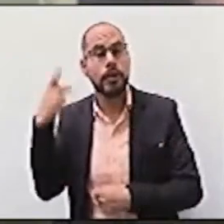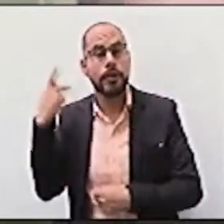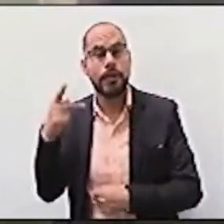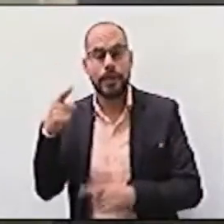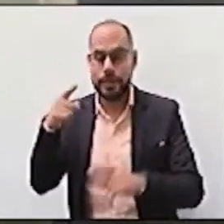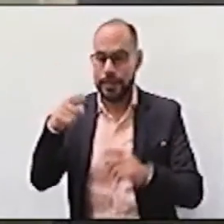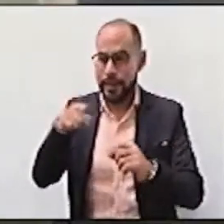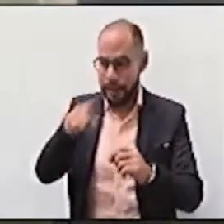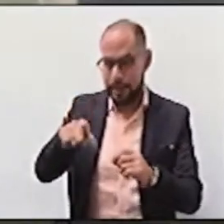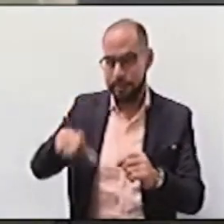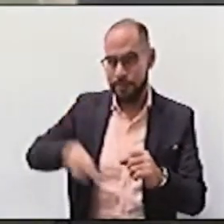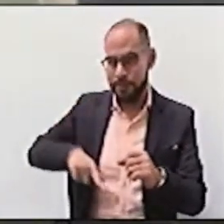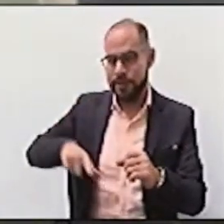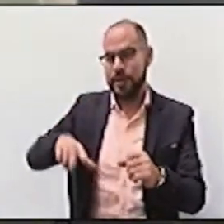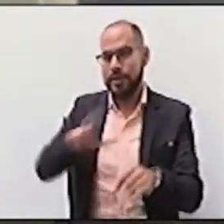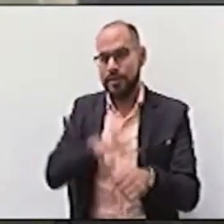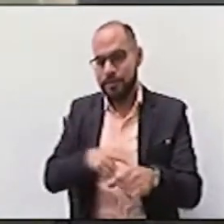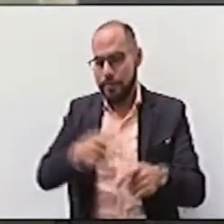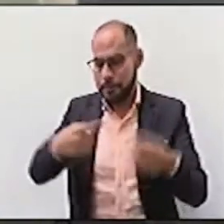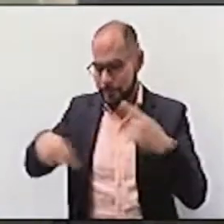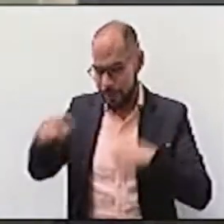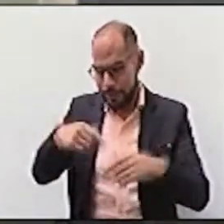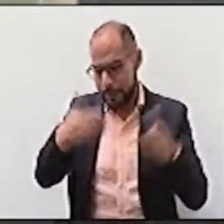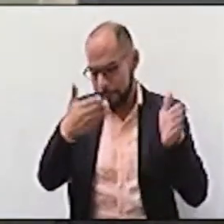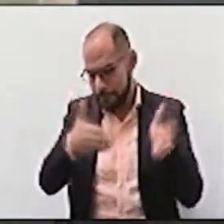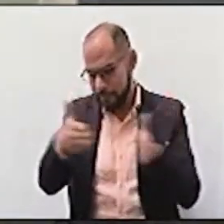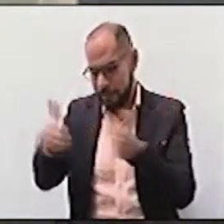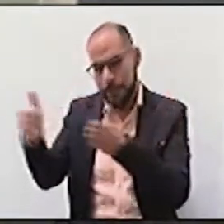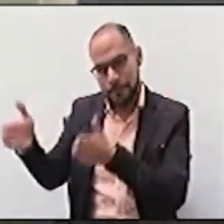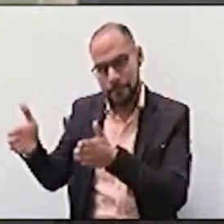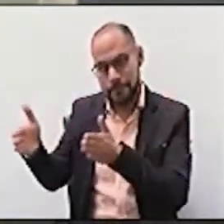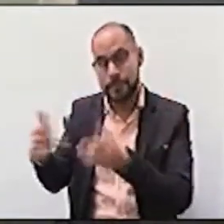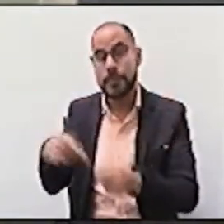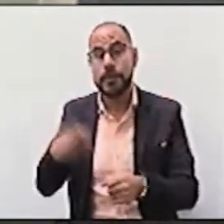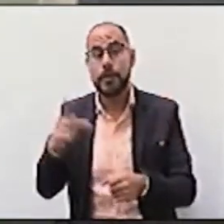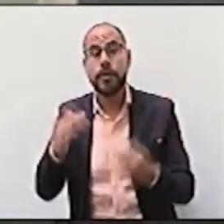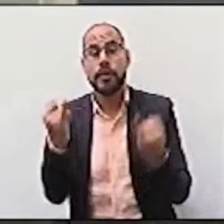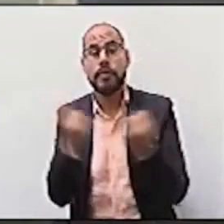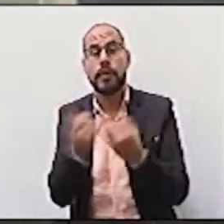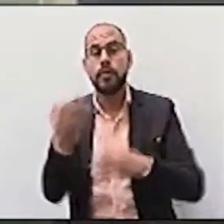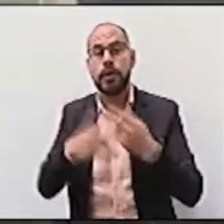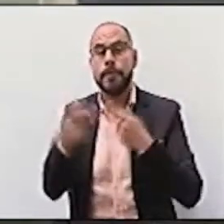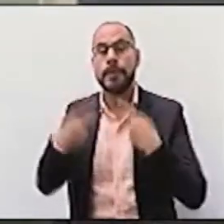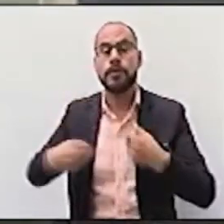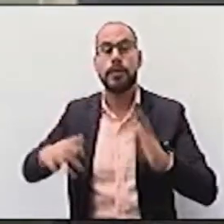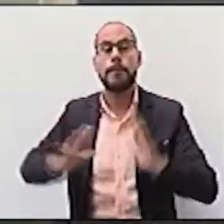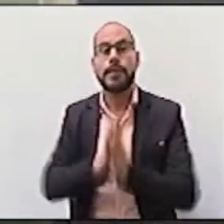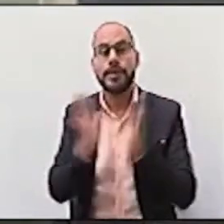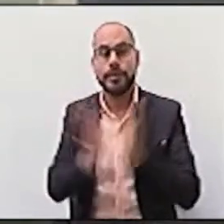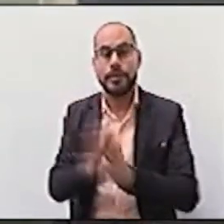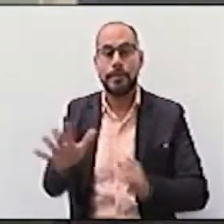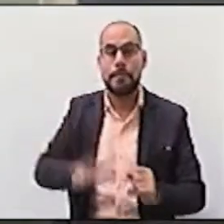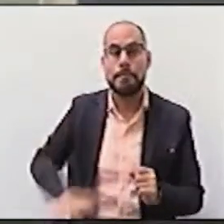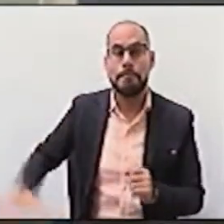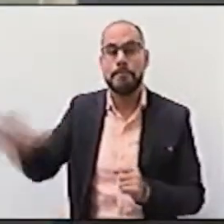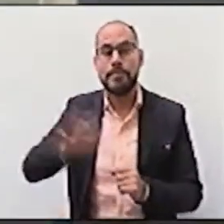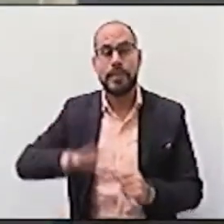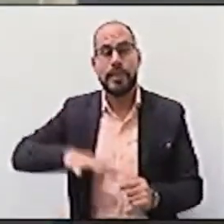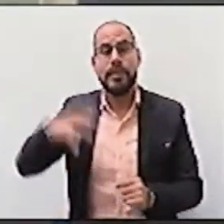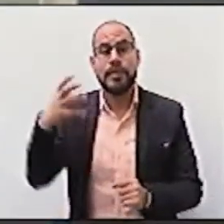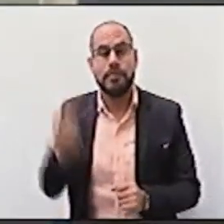el gobernador y él planea, pero significa la participación de toda la sociedad, ha sido un